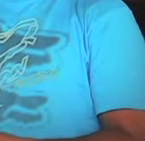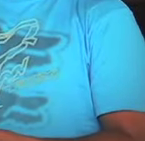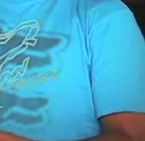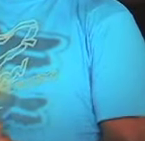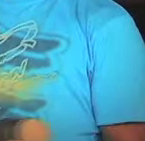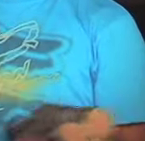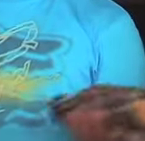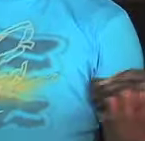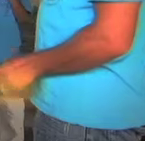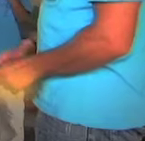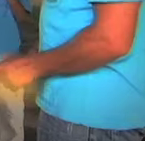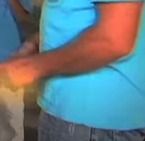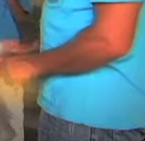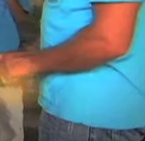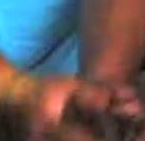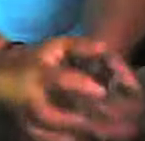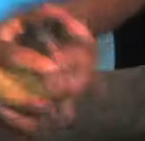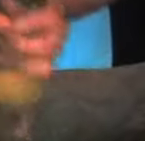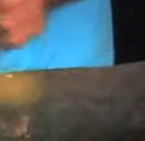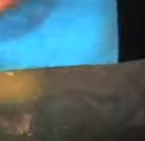En el hombre grande se hace así.